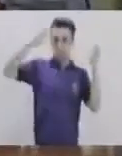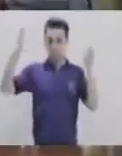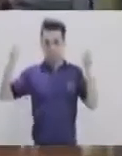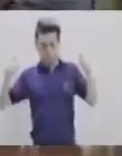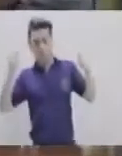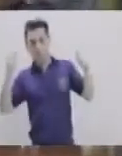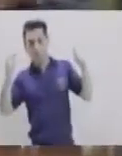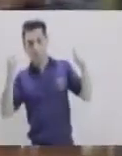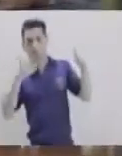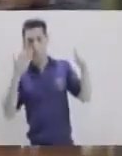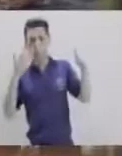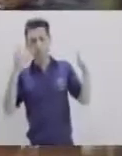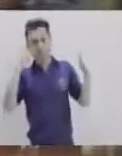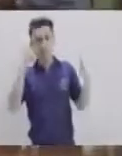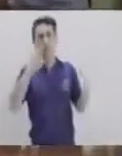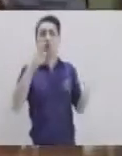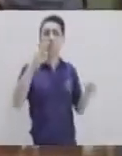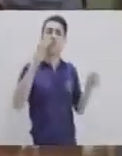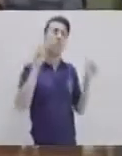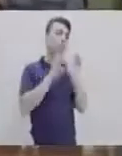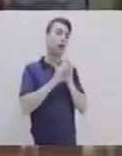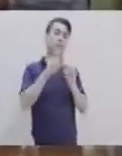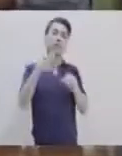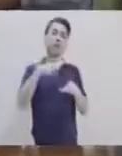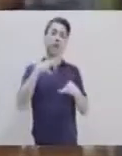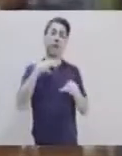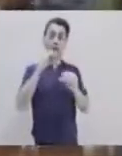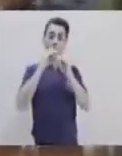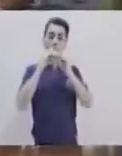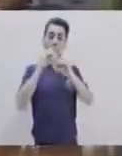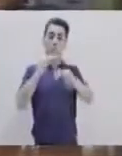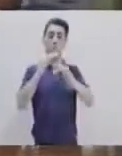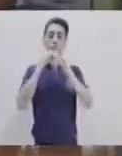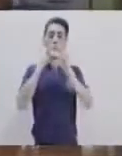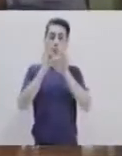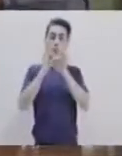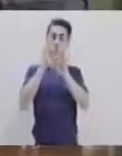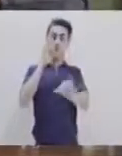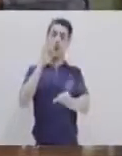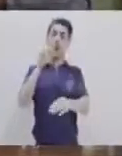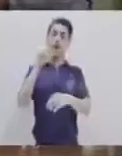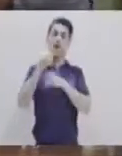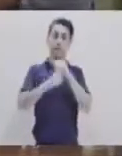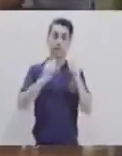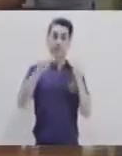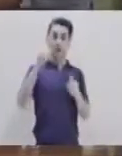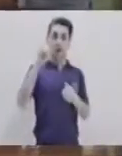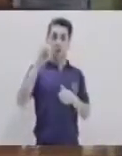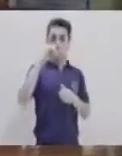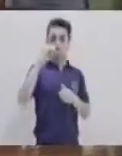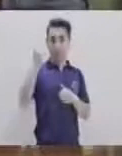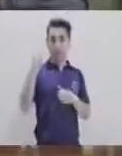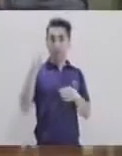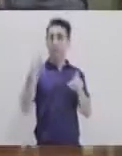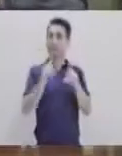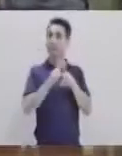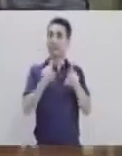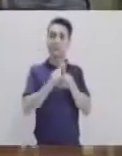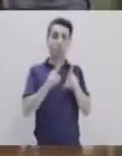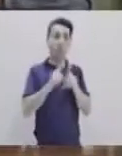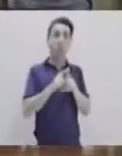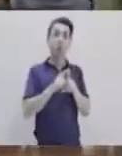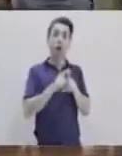imaginar. Si ustedes tienen un instrumento de viento, por ejemplo una flauta, el tamaño de esa flauta es justo el mismo tamaño que va a